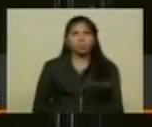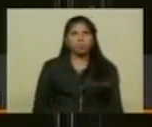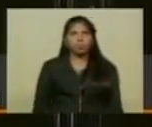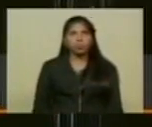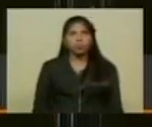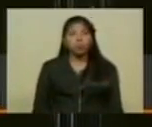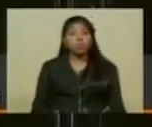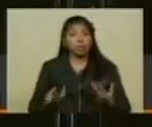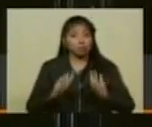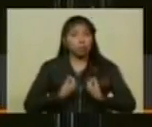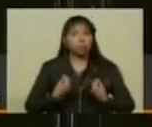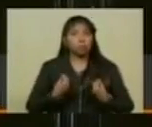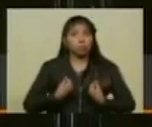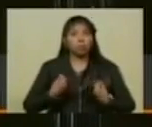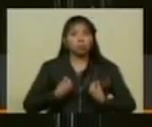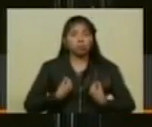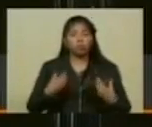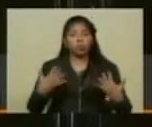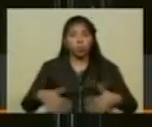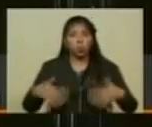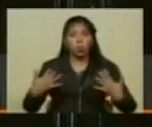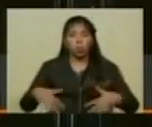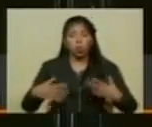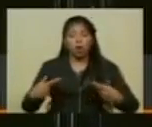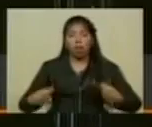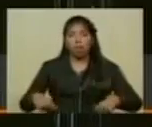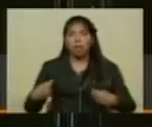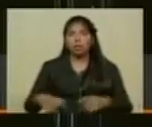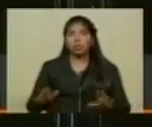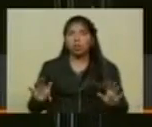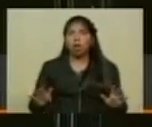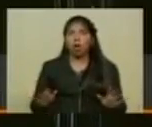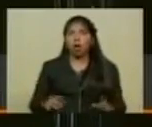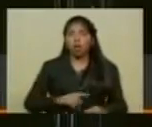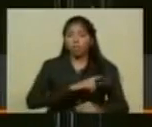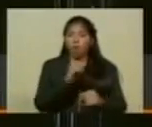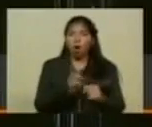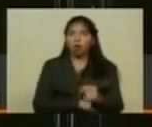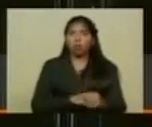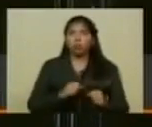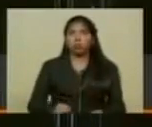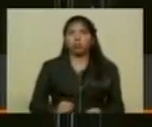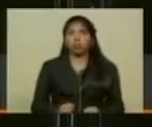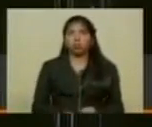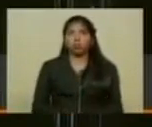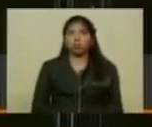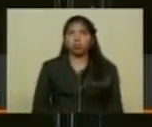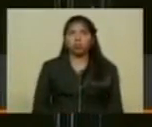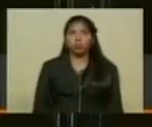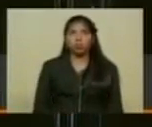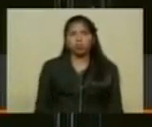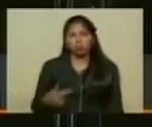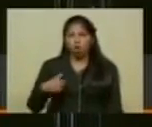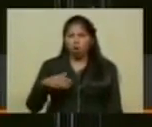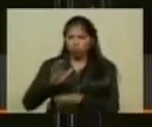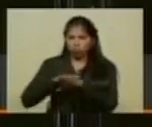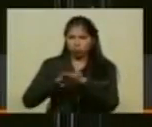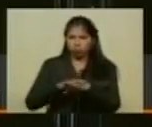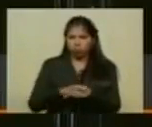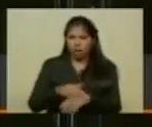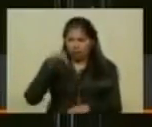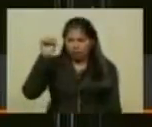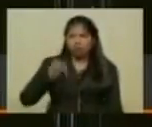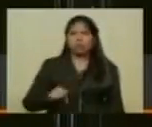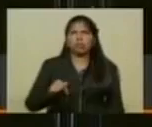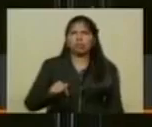Vivimos una arremetida nunca antes vista. Yo lo he dicho, aquí y